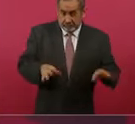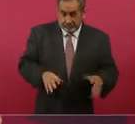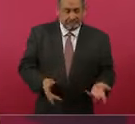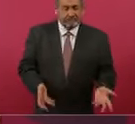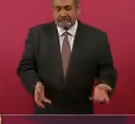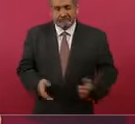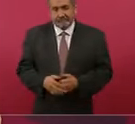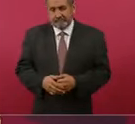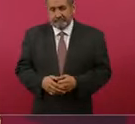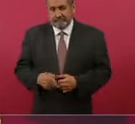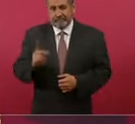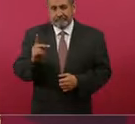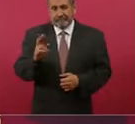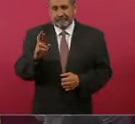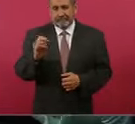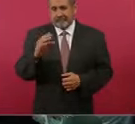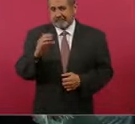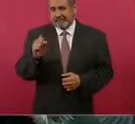El proceso.